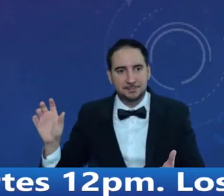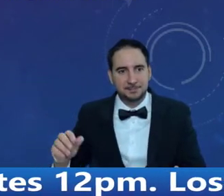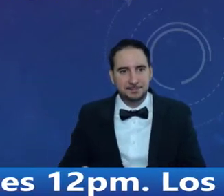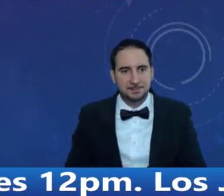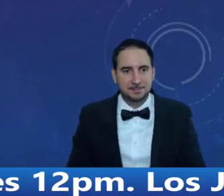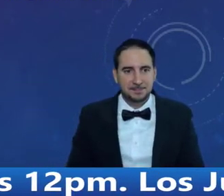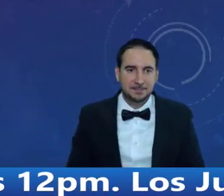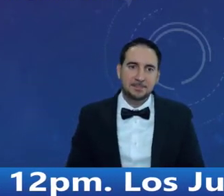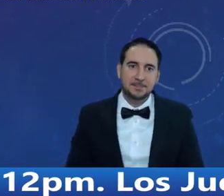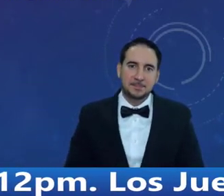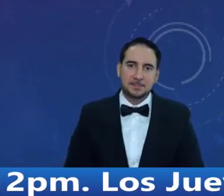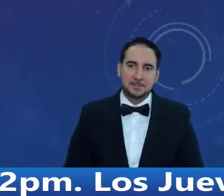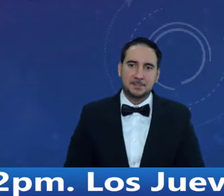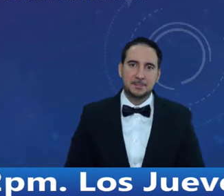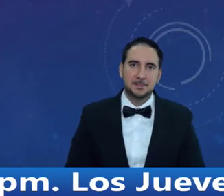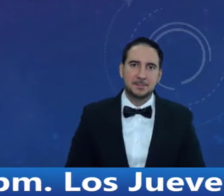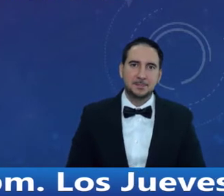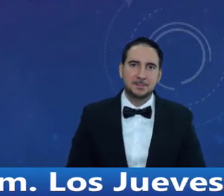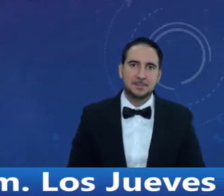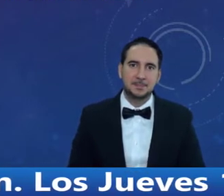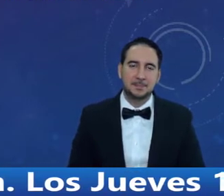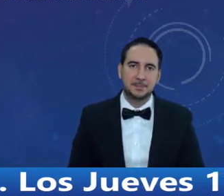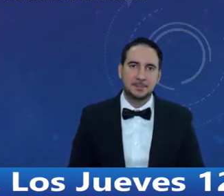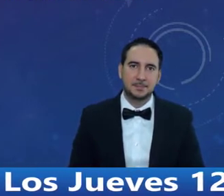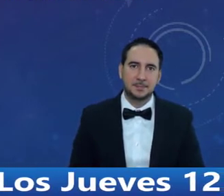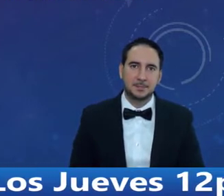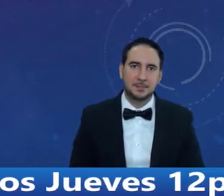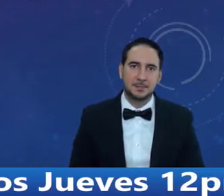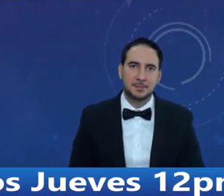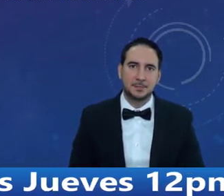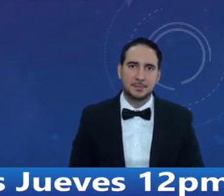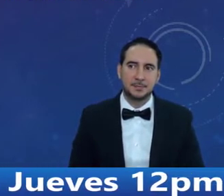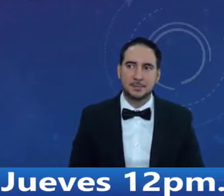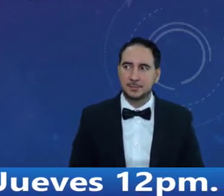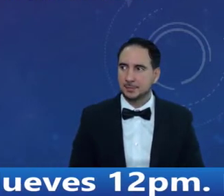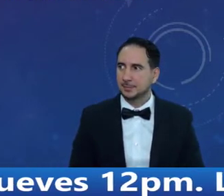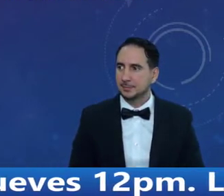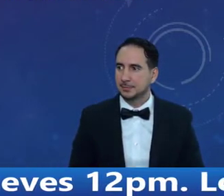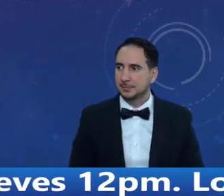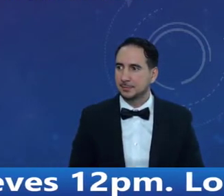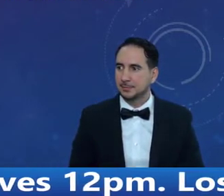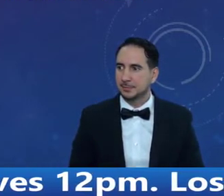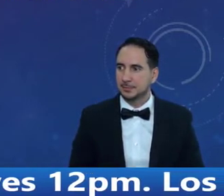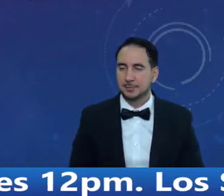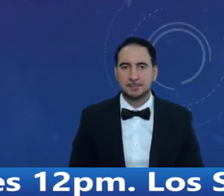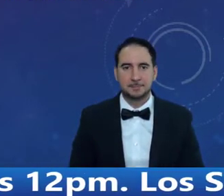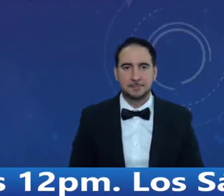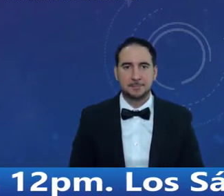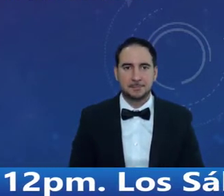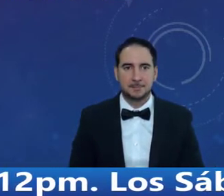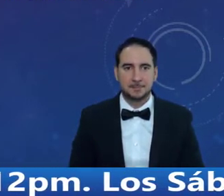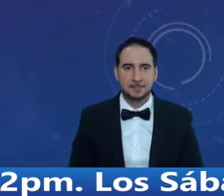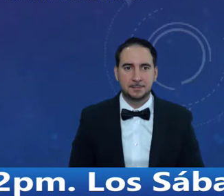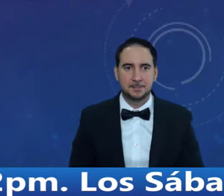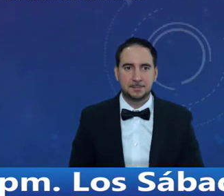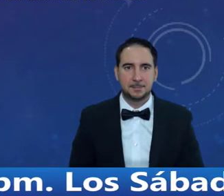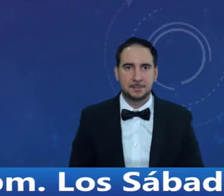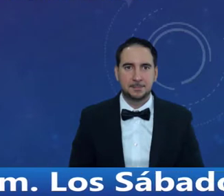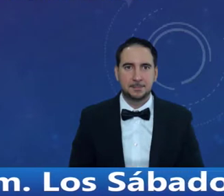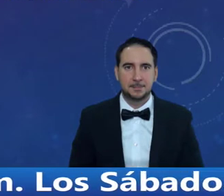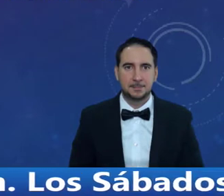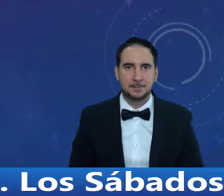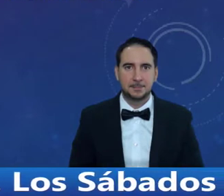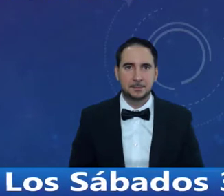quería mencionar. Que si la gente viera el libro del examen de Nevada. Son puras leyes. Y es muy